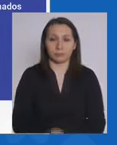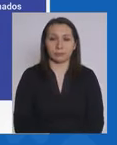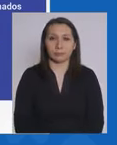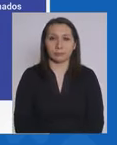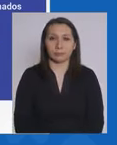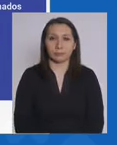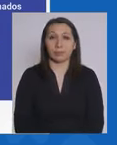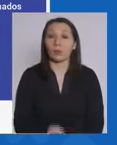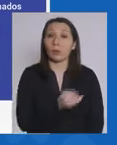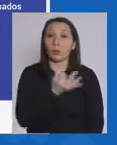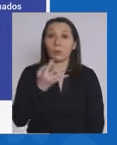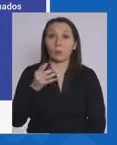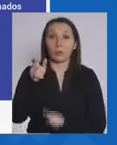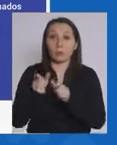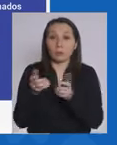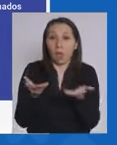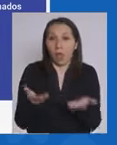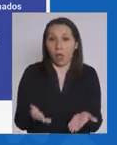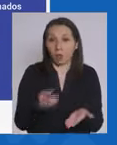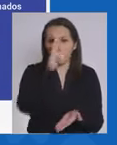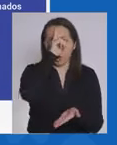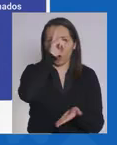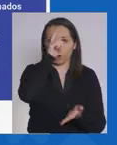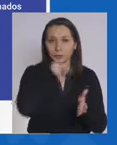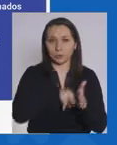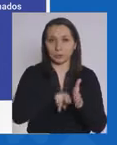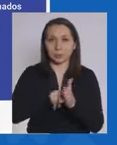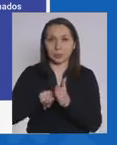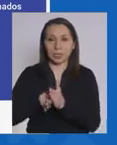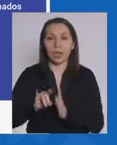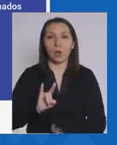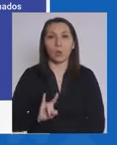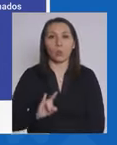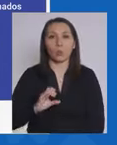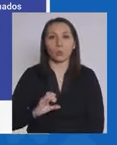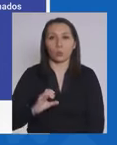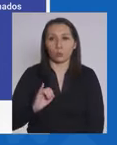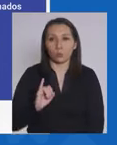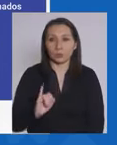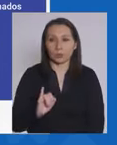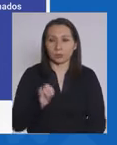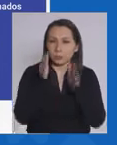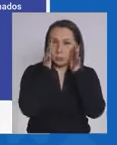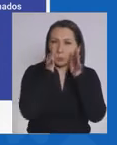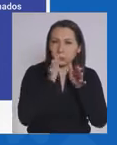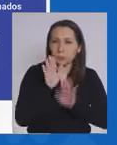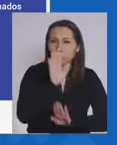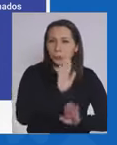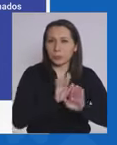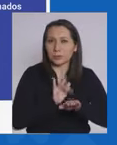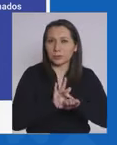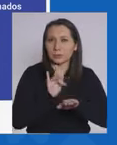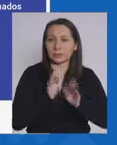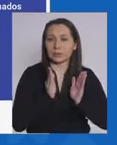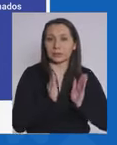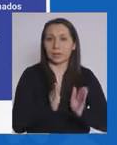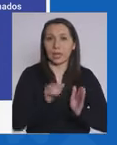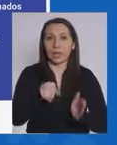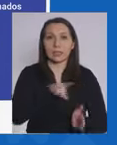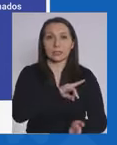en cuanto a la cantidad de personas que se encuentran hospitalizadas en las unidades de cuidados intensivos del país